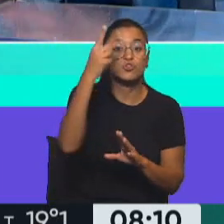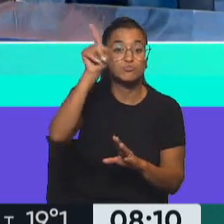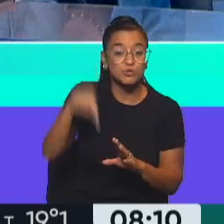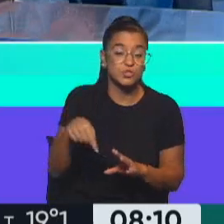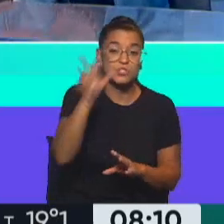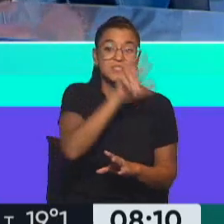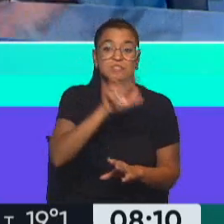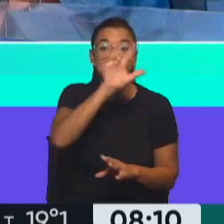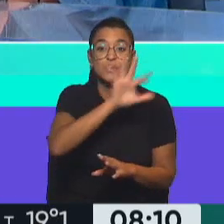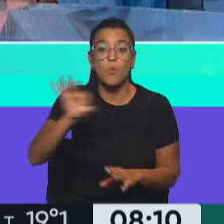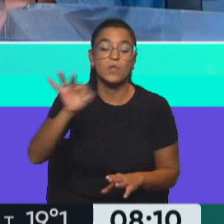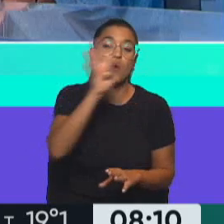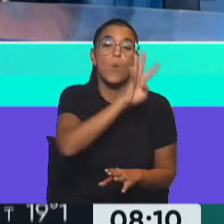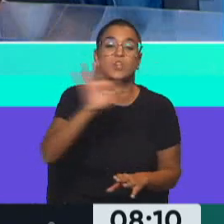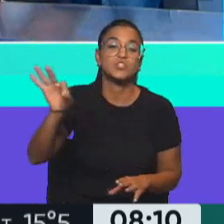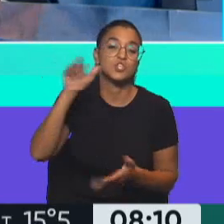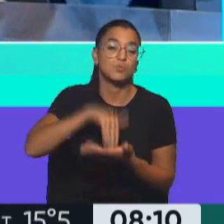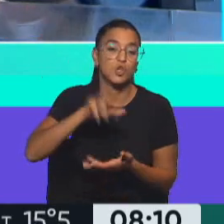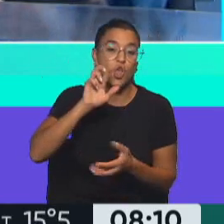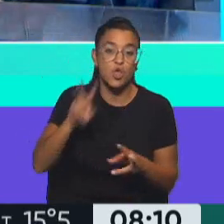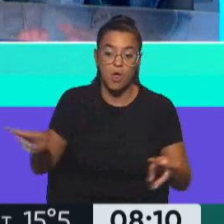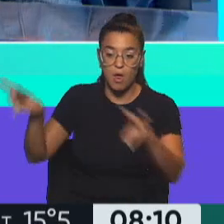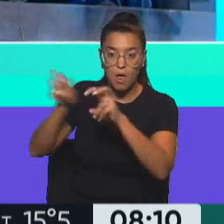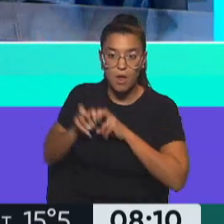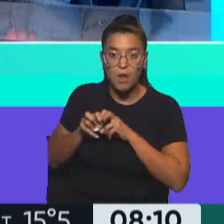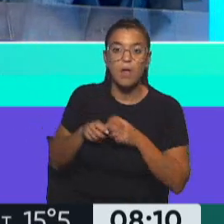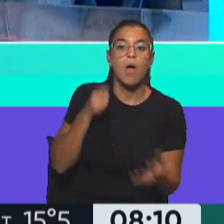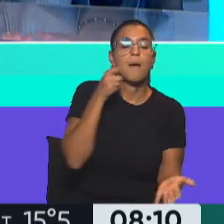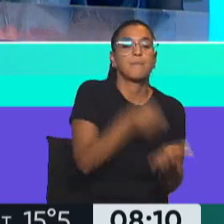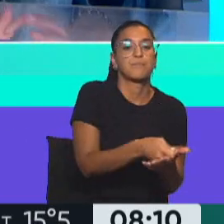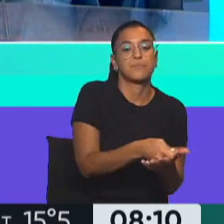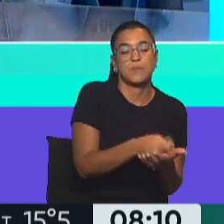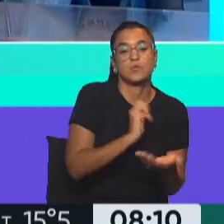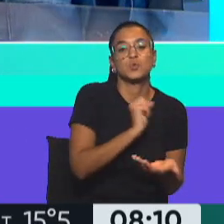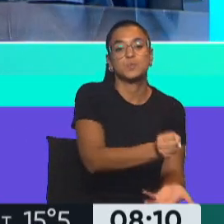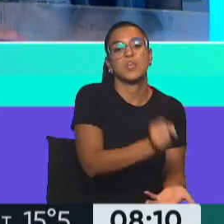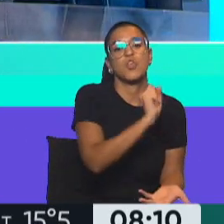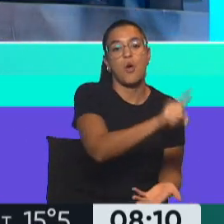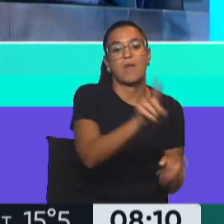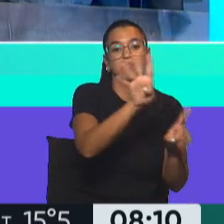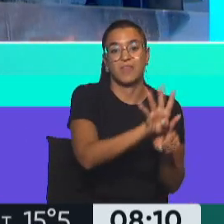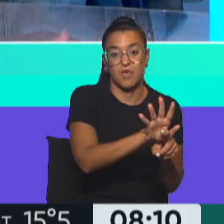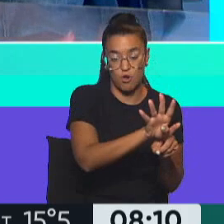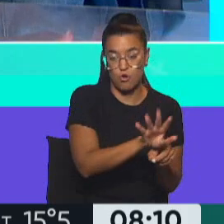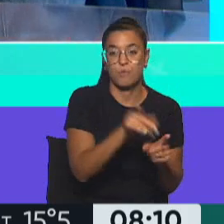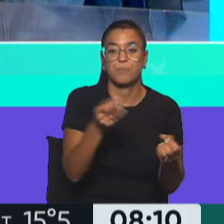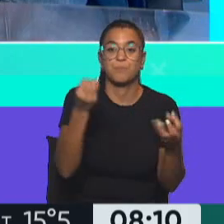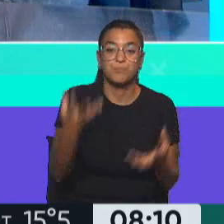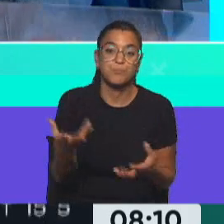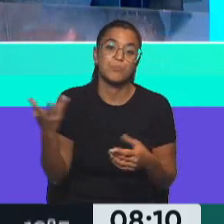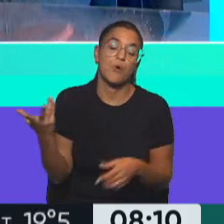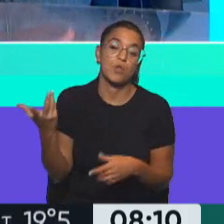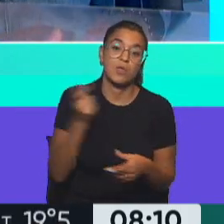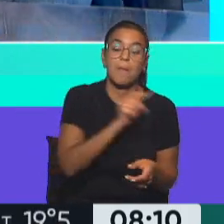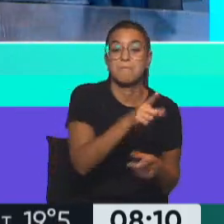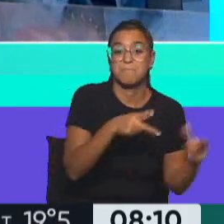son 350, 400 millones de dólares? Subsidiar al fideicomiso del trigo. ¿Por qué? Porque cuando se había anunciado este fideicomiso del trigo